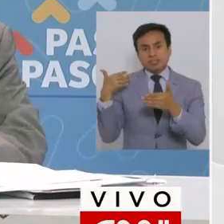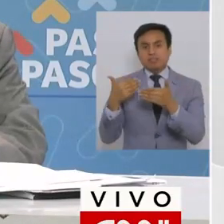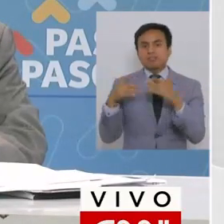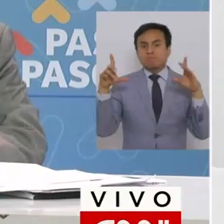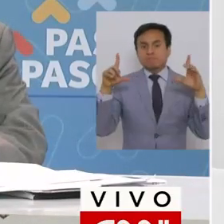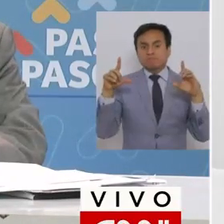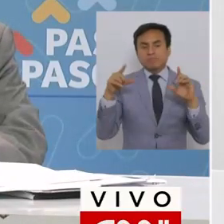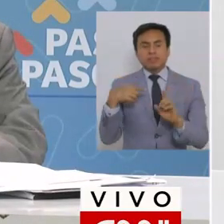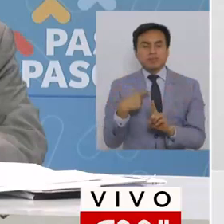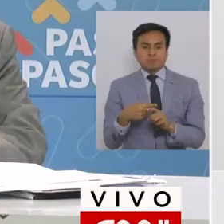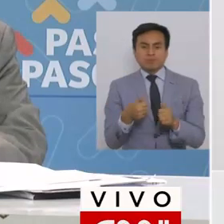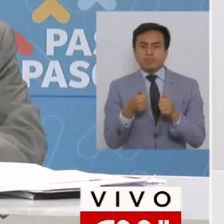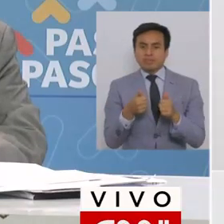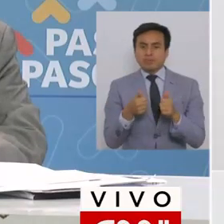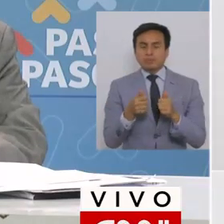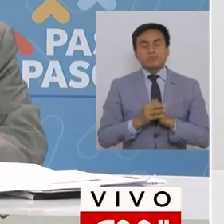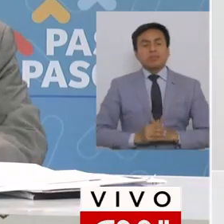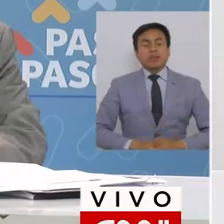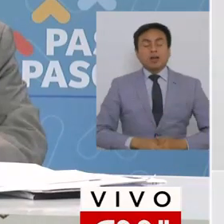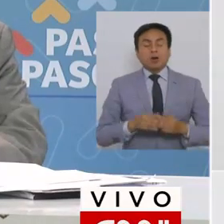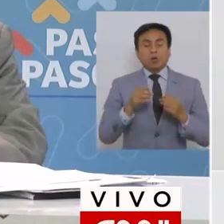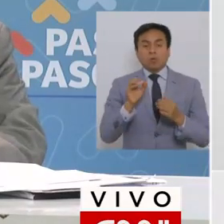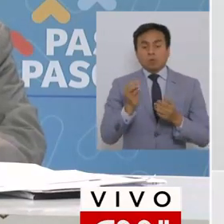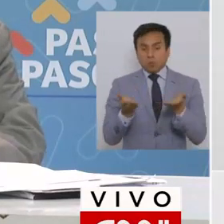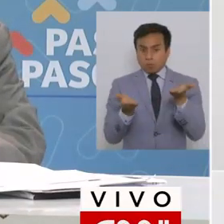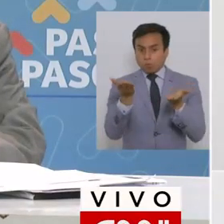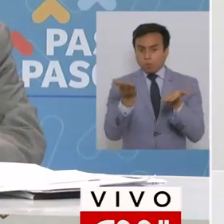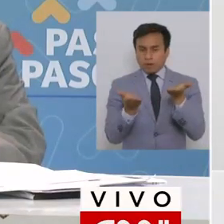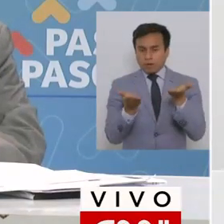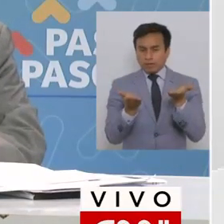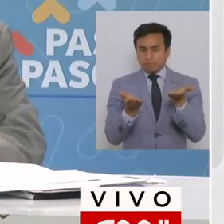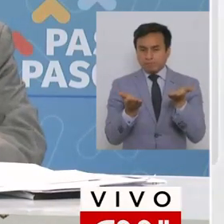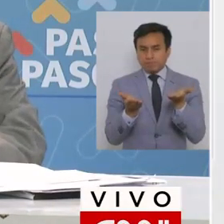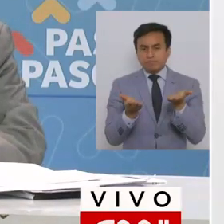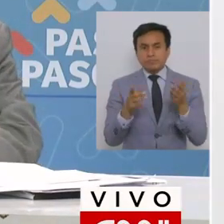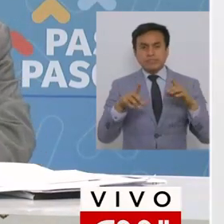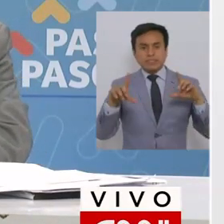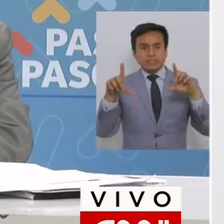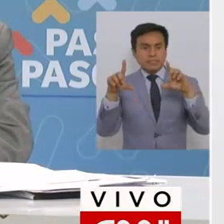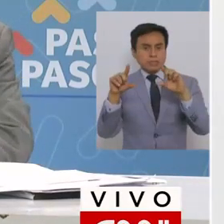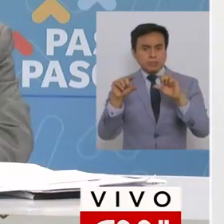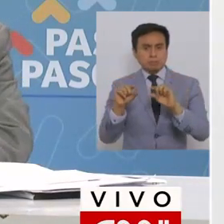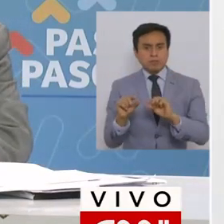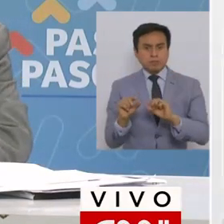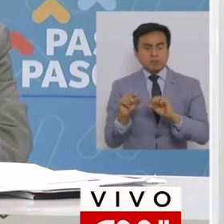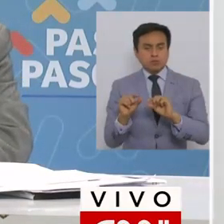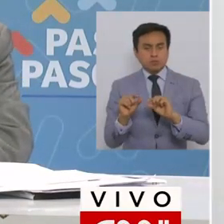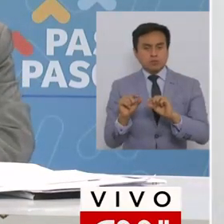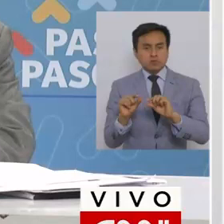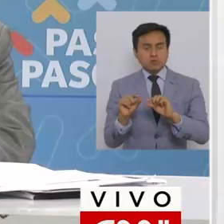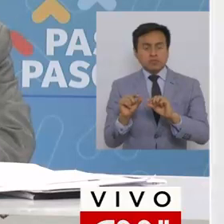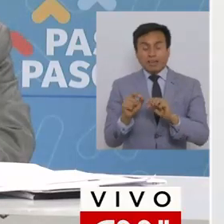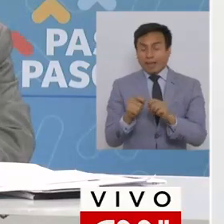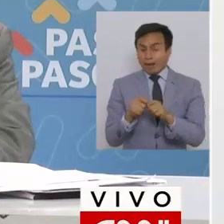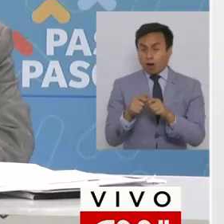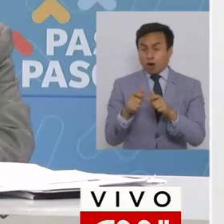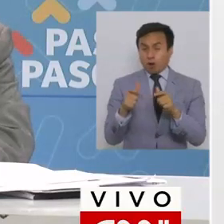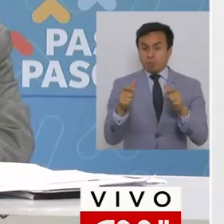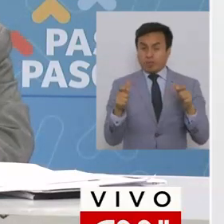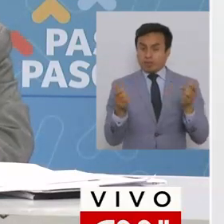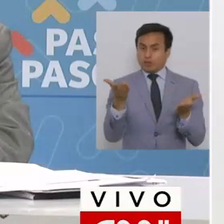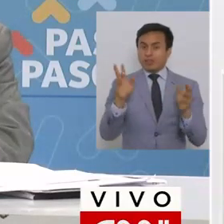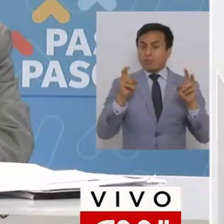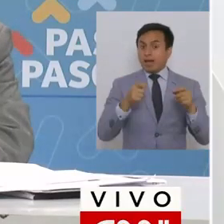Y eso es positivo. Ahora, si uno compara la disminución del aumento, que es lo que